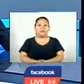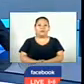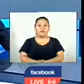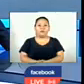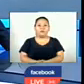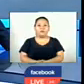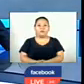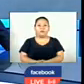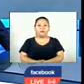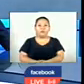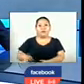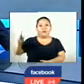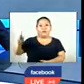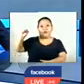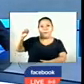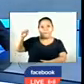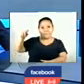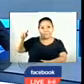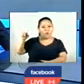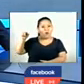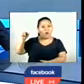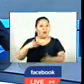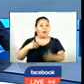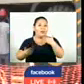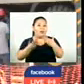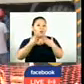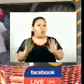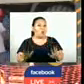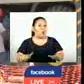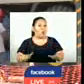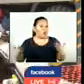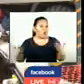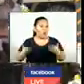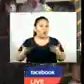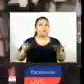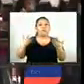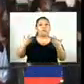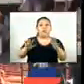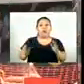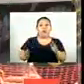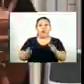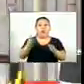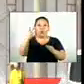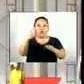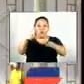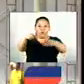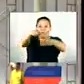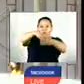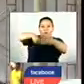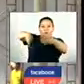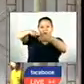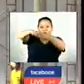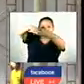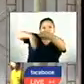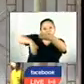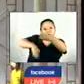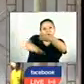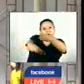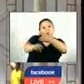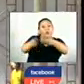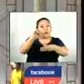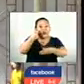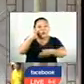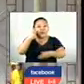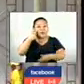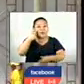y el Ministerio de Obras Públicas también ha dado a conocer los avances del nuevo paso de nivel que se está construyendo entre la intersección de la autopista a Comalapa